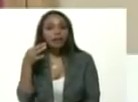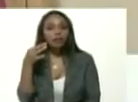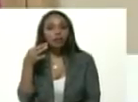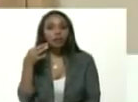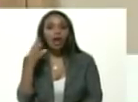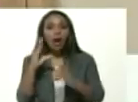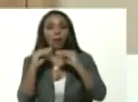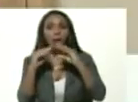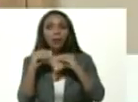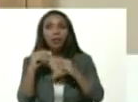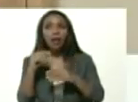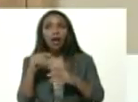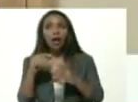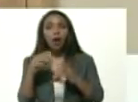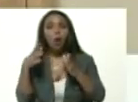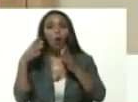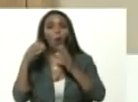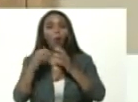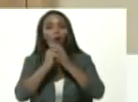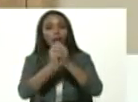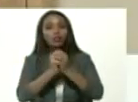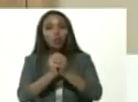oración. Combinar